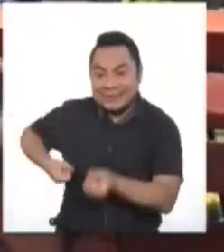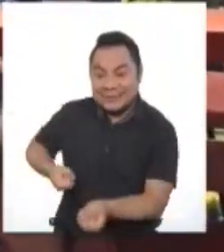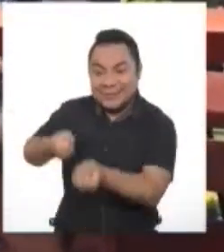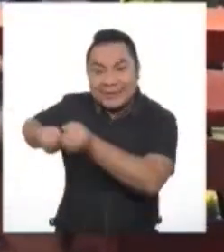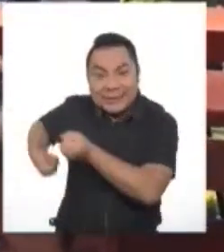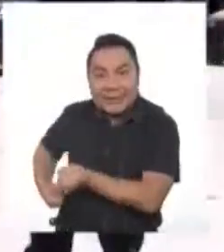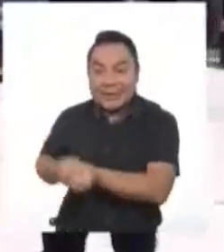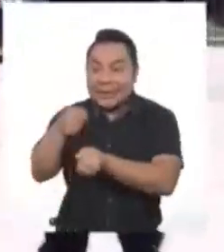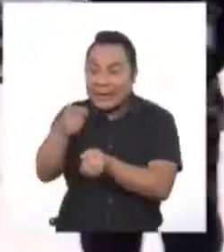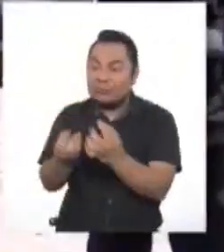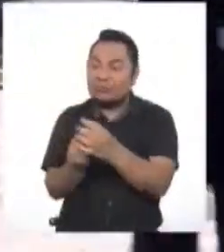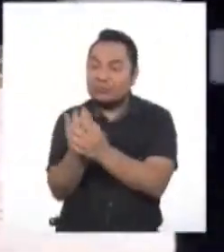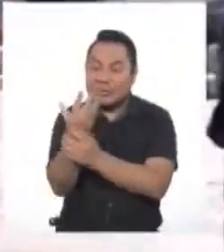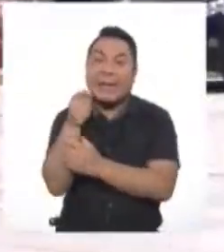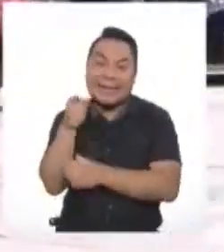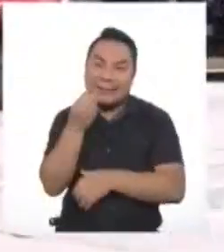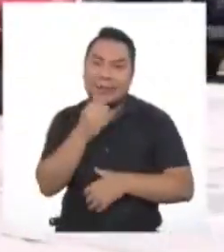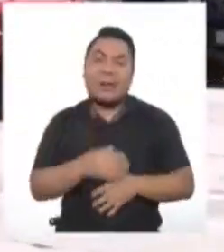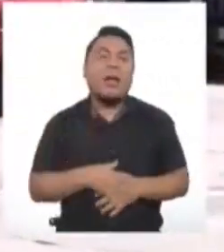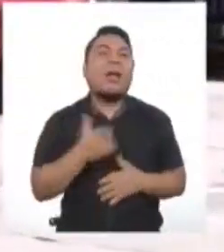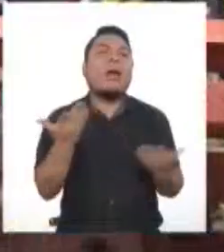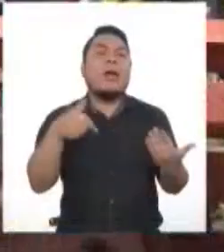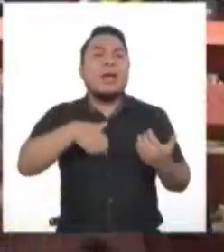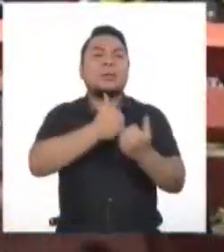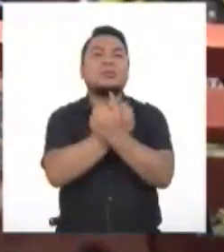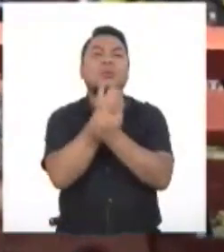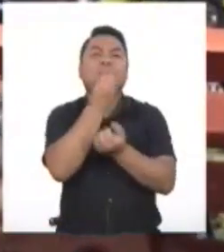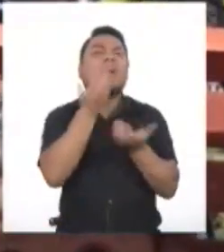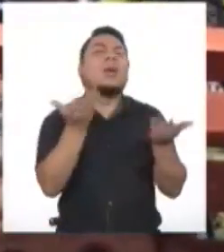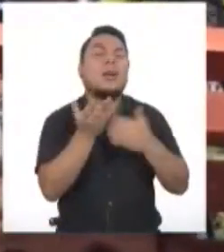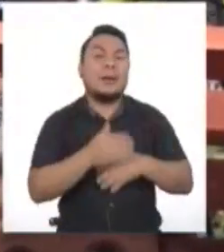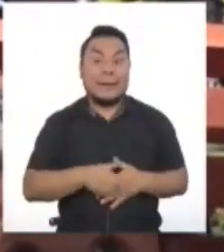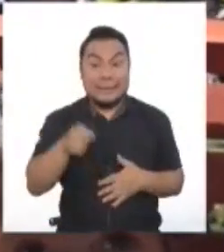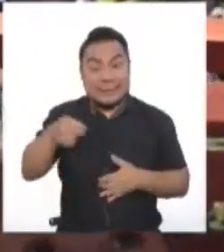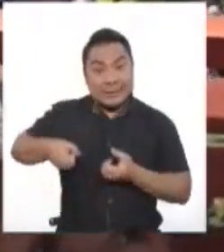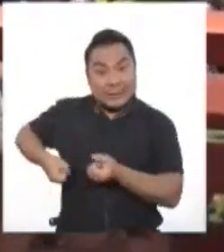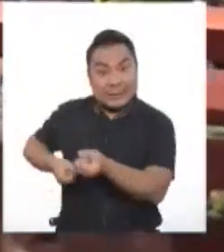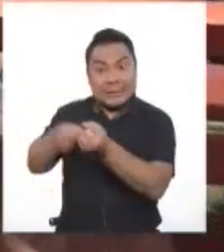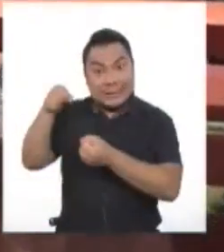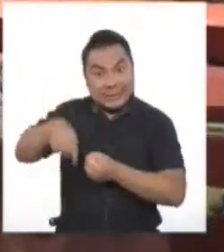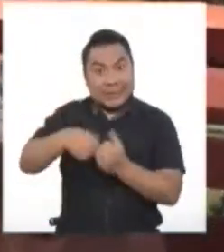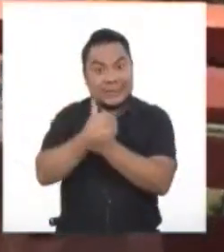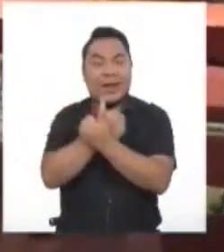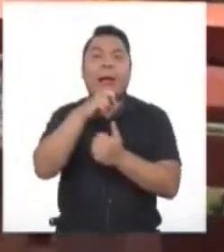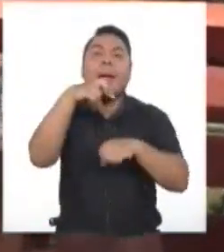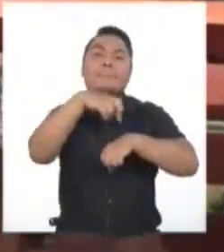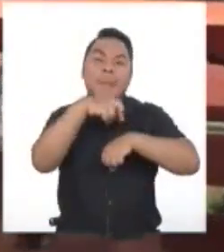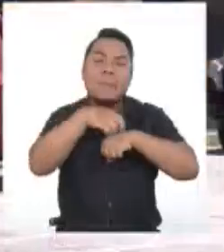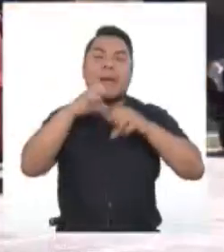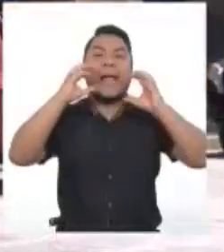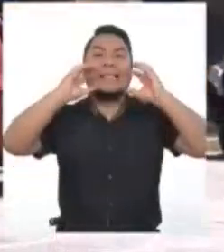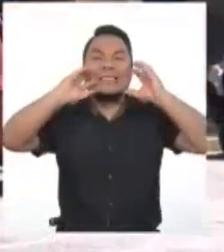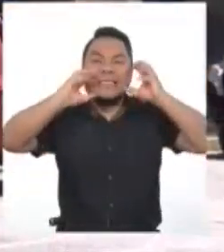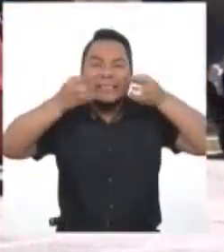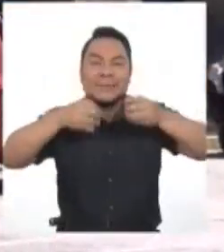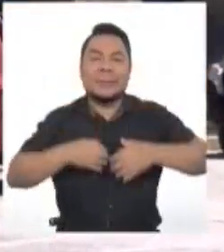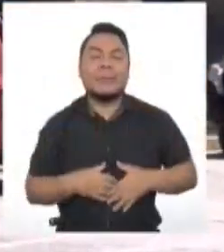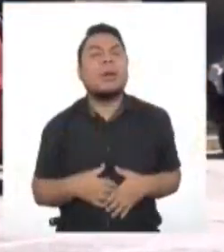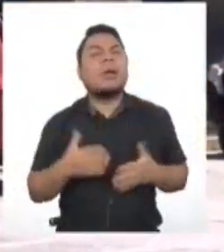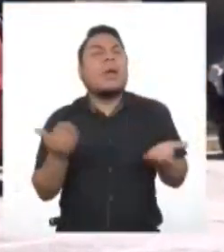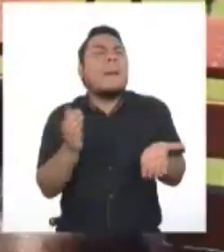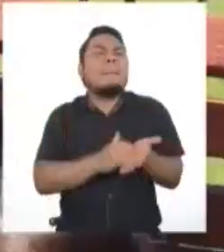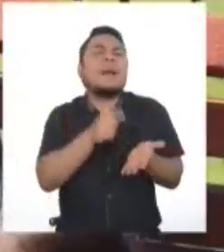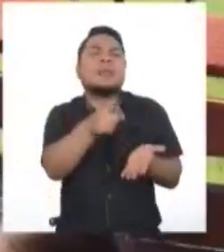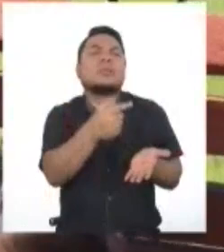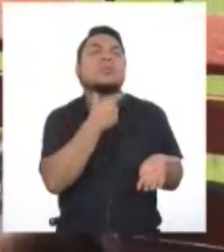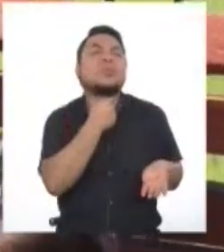cultivan los alimentos. ¿Cuáles se cultivan en Ayacucho? En Manayasa cultivan papa, cultivan choclo. ¿Cuál es el que más te